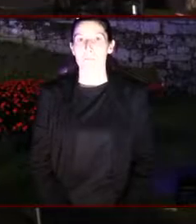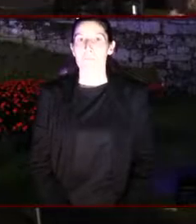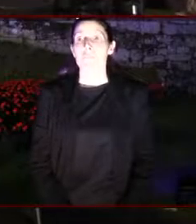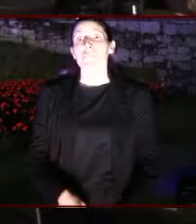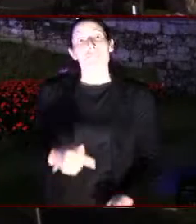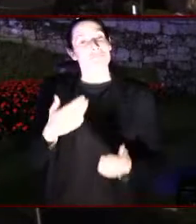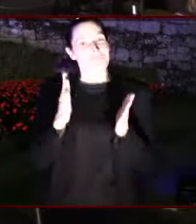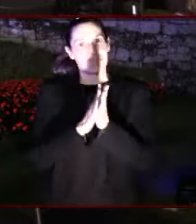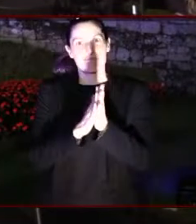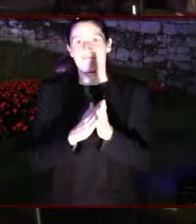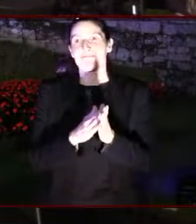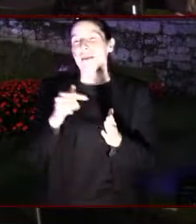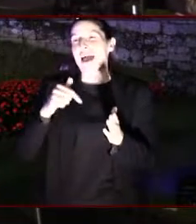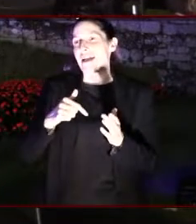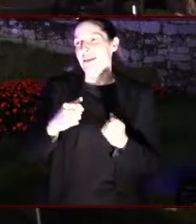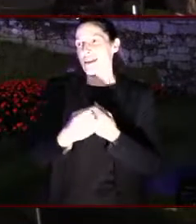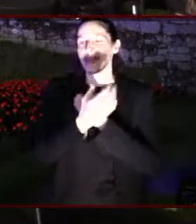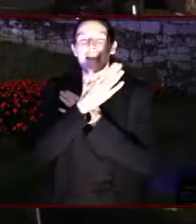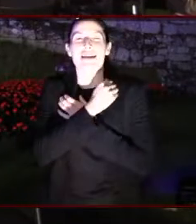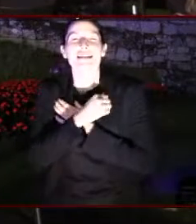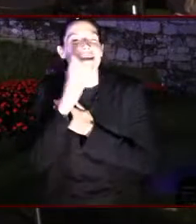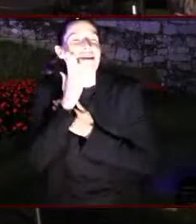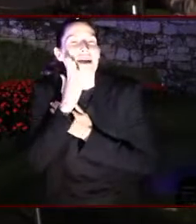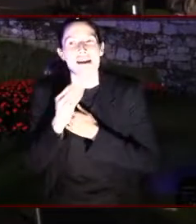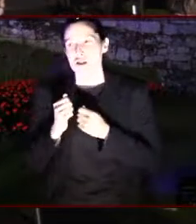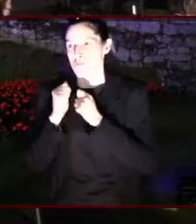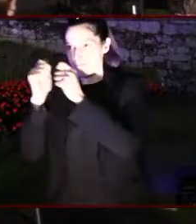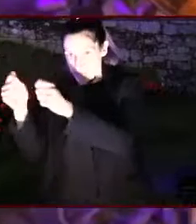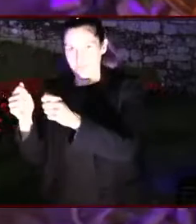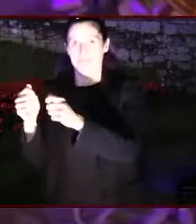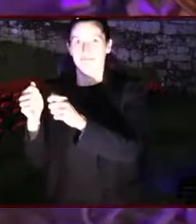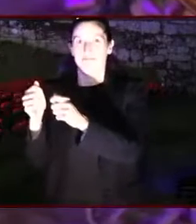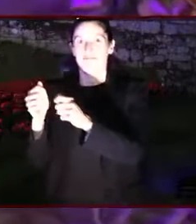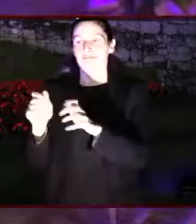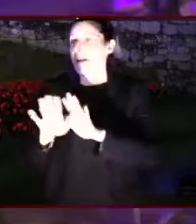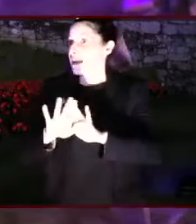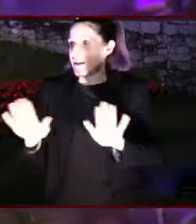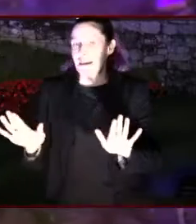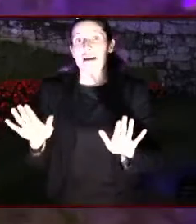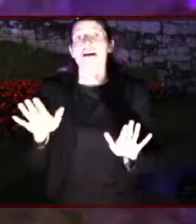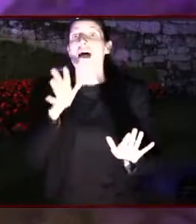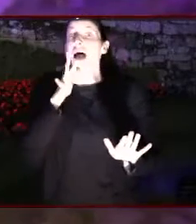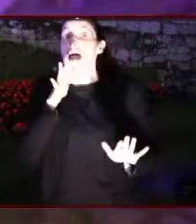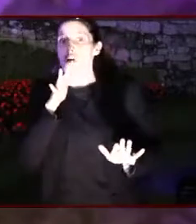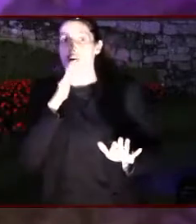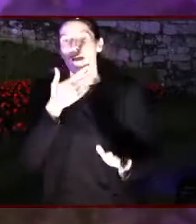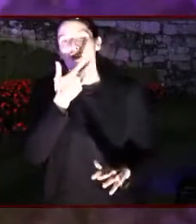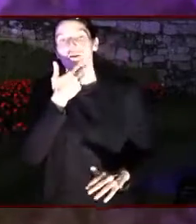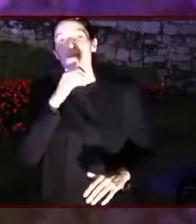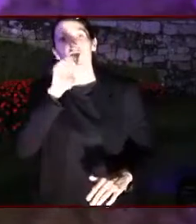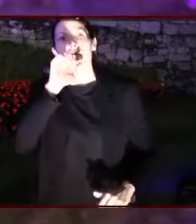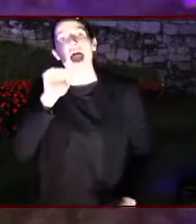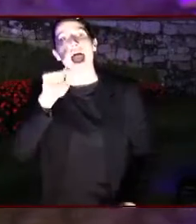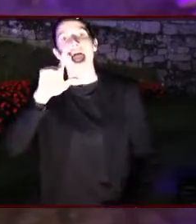Vai desde aquí todo o noso cariño. Pois nada, sen máis dilación, coñezamos a Ali e a súa